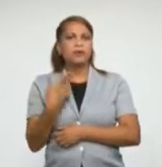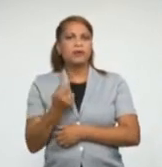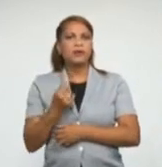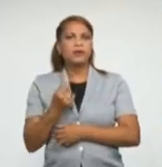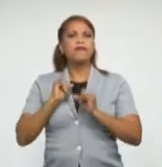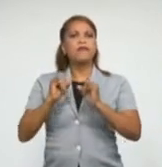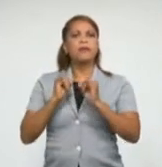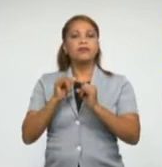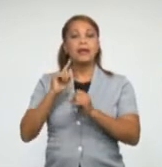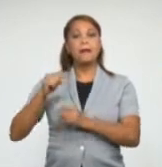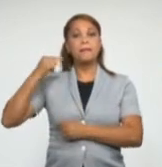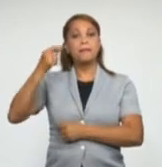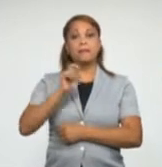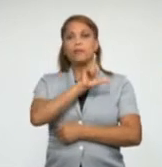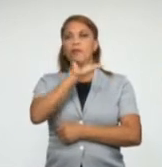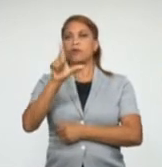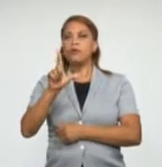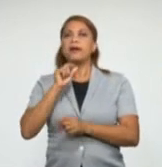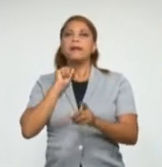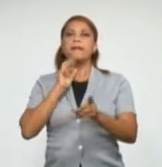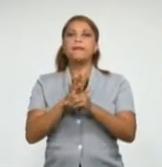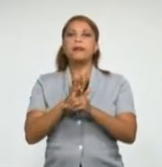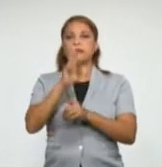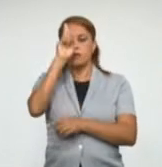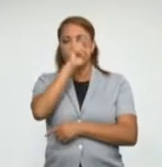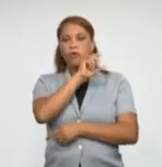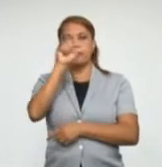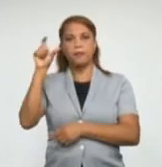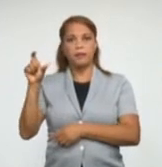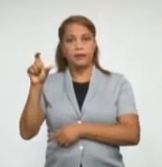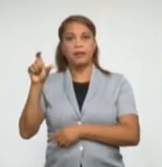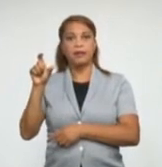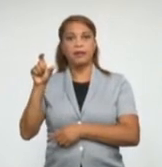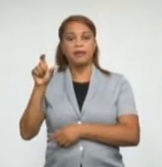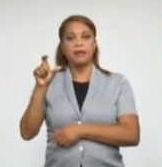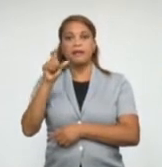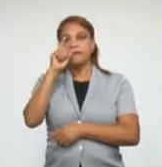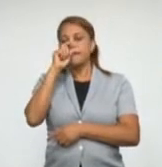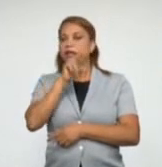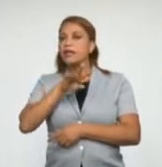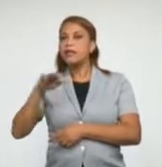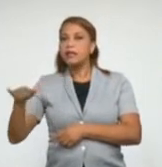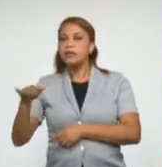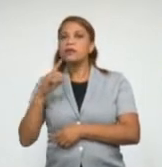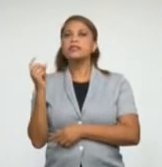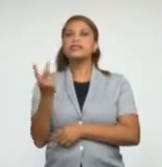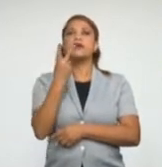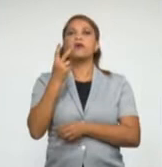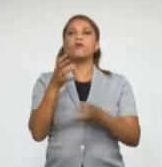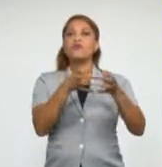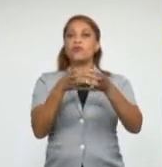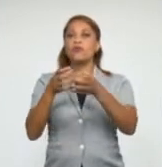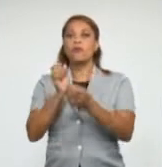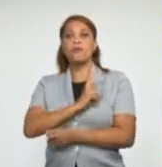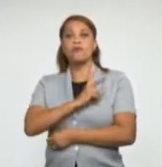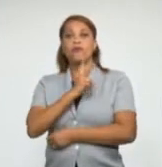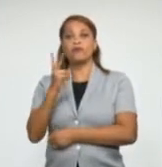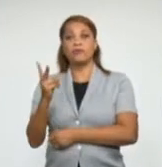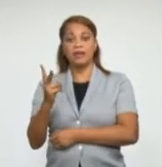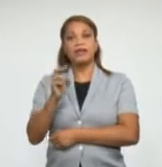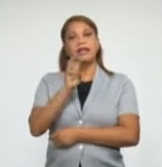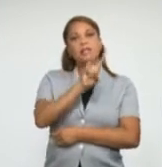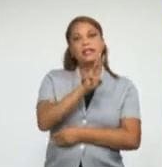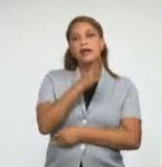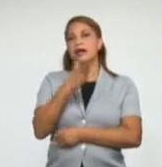lunes comenzará en el Hospital Pediátrico Juan Manuel Márquez el segundo grupo de voluntarios de 3 a 11